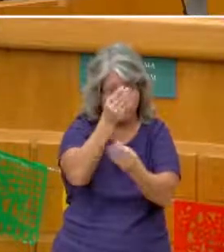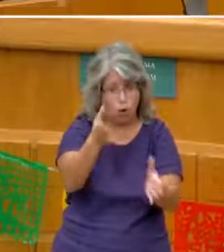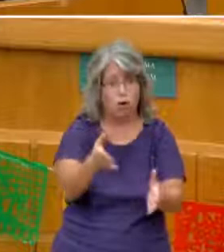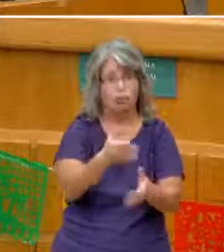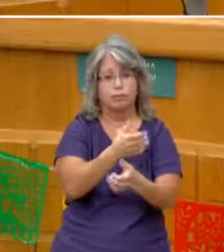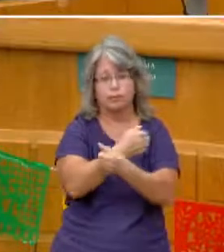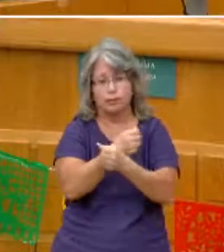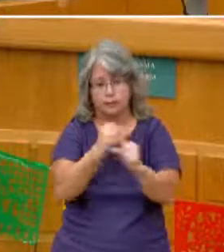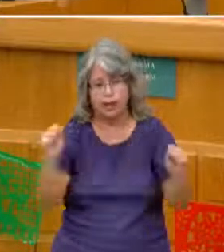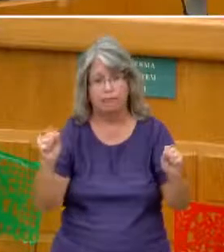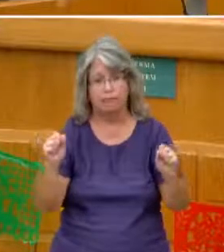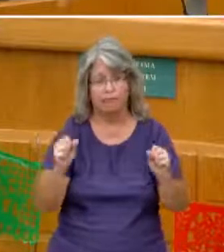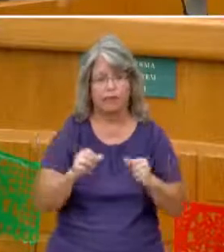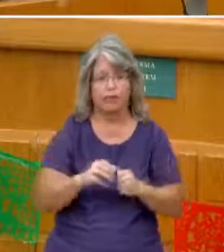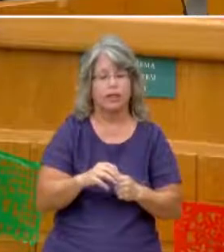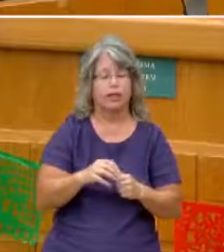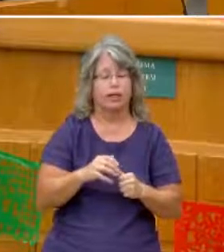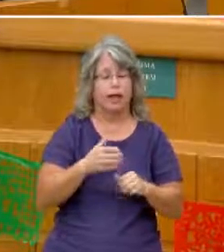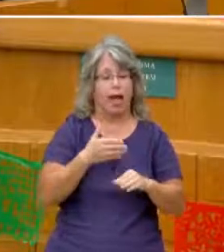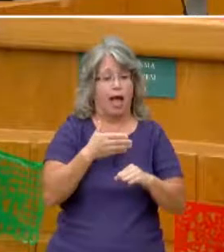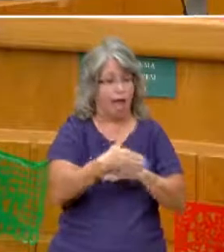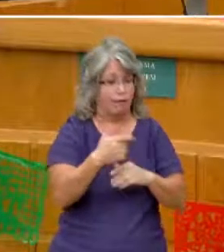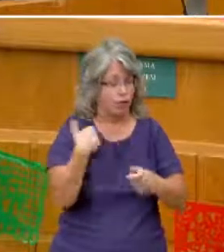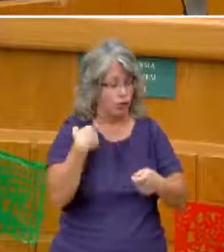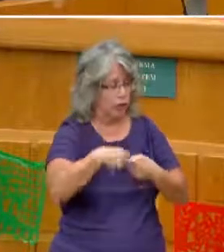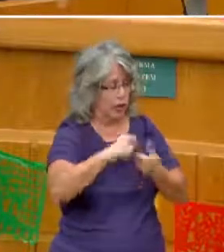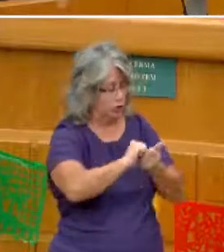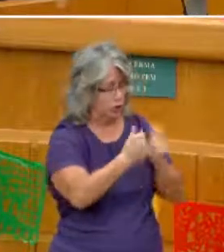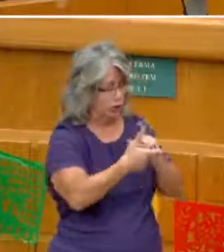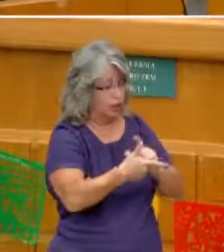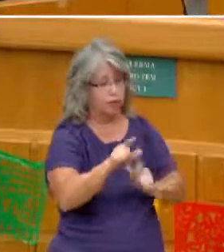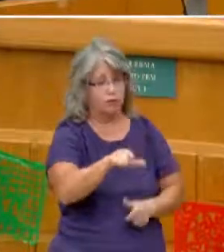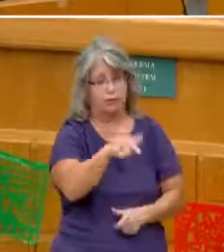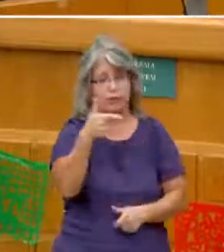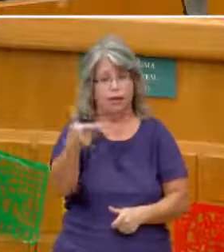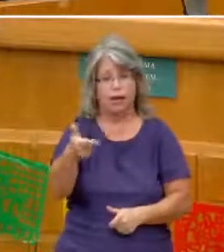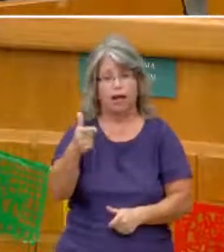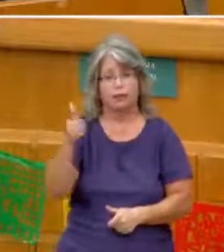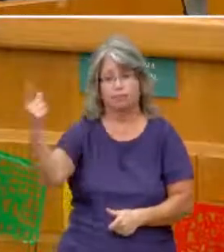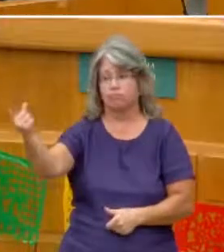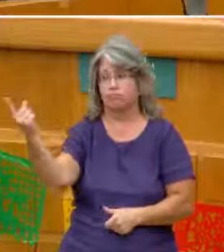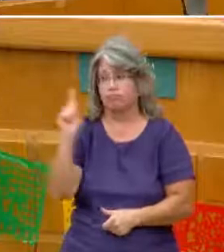Dr. Christopher Bird, Associate Professor at Texas A&M Corpus Christi.